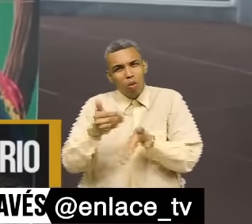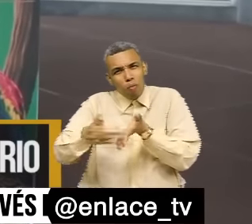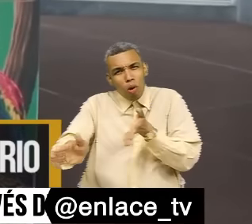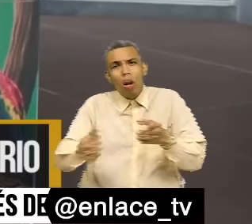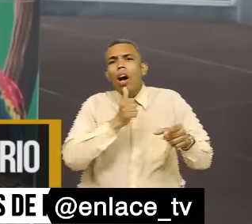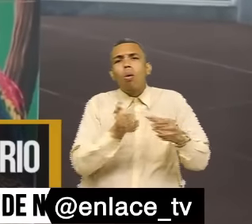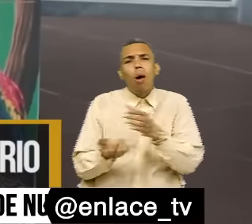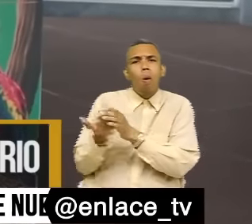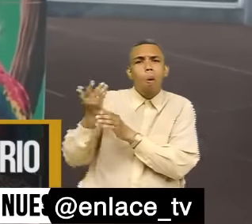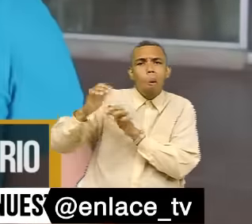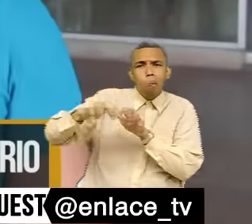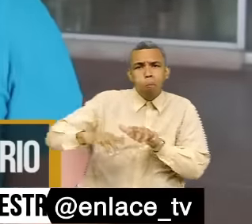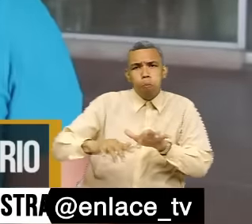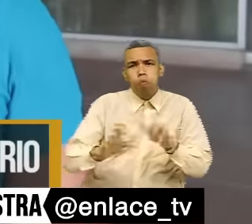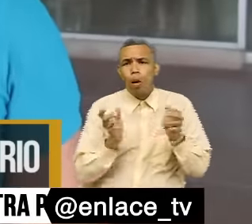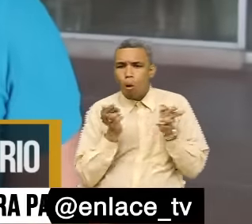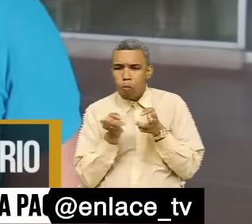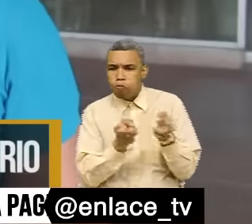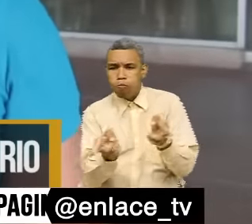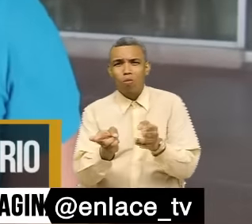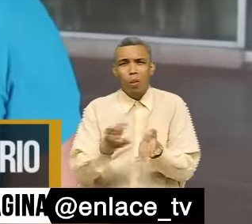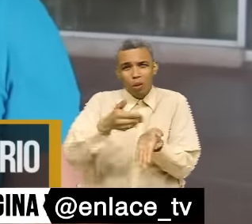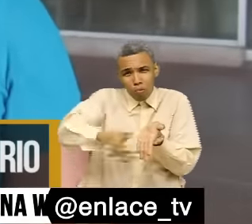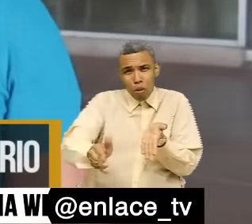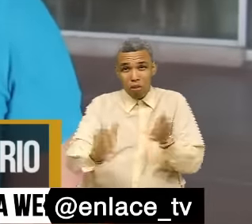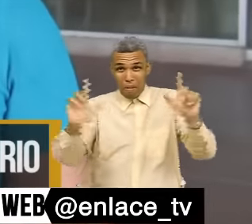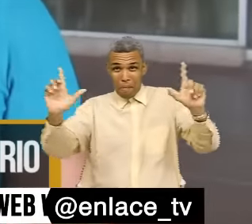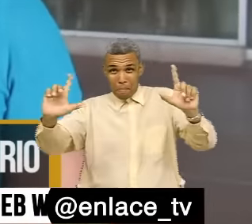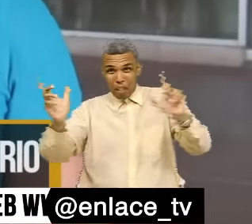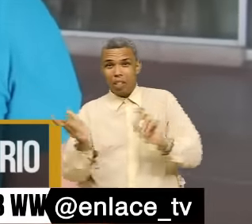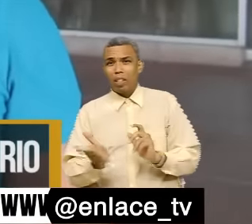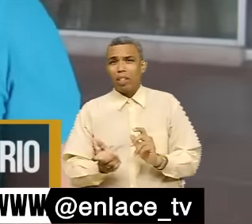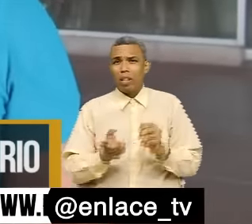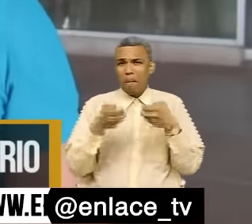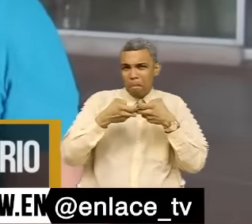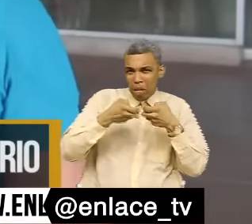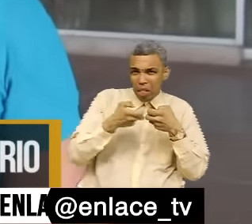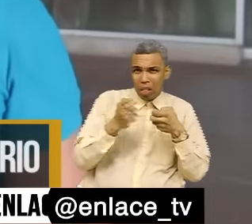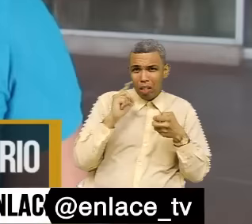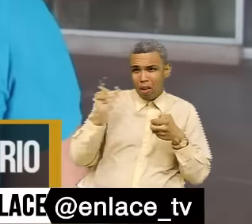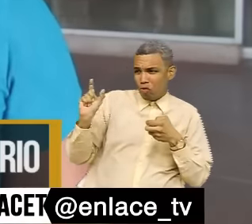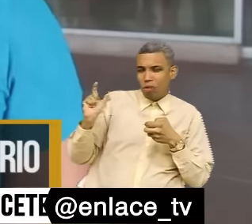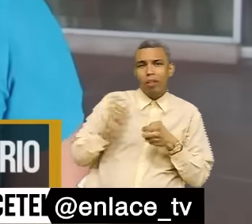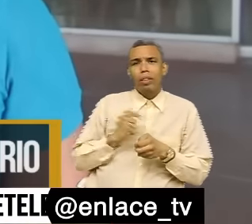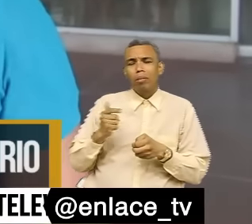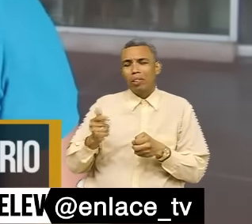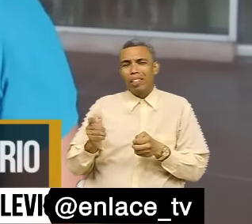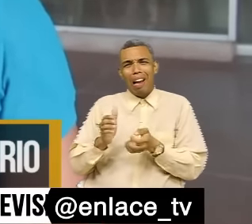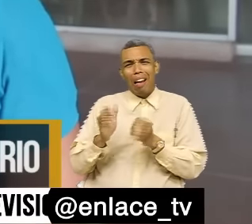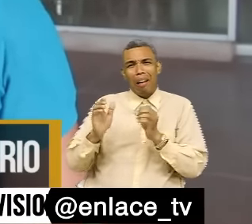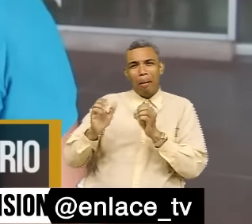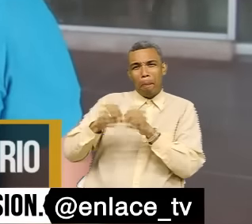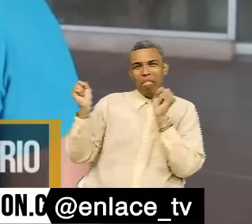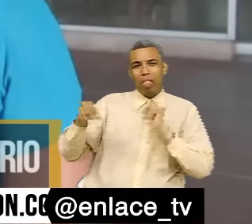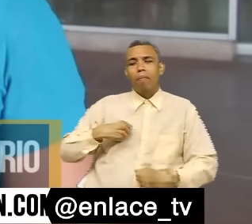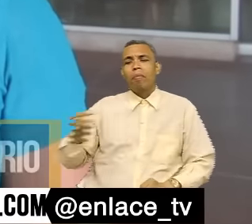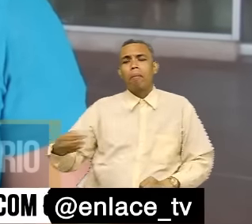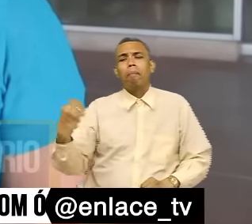épocas de invierno. Televisores que nos sirvan, baterías, luminarias que contienen elementos peligrosos como mercurio y plomo y